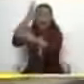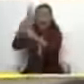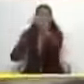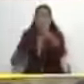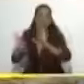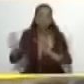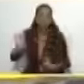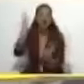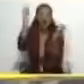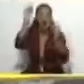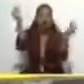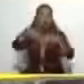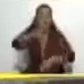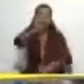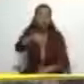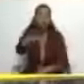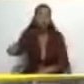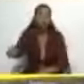¿Están de acuerdo?